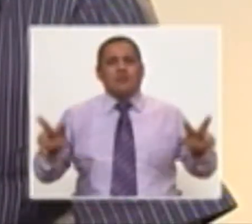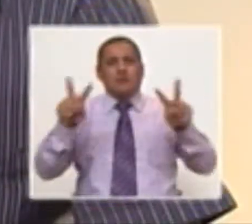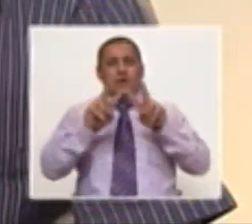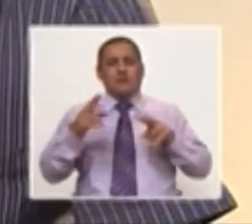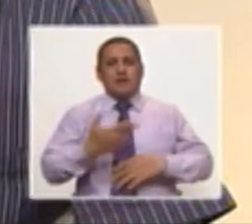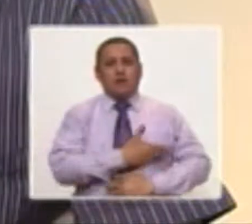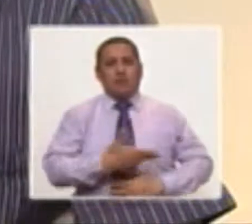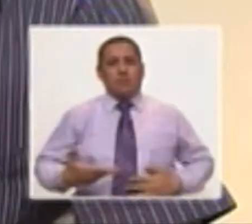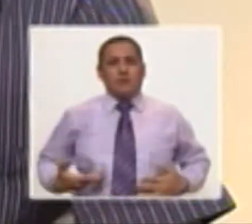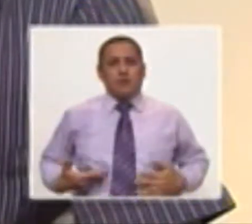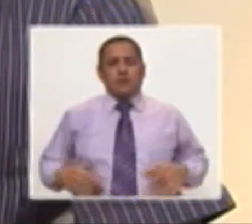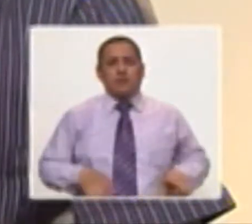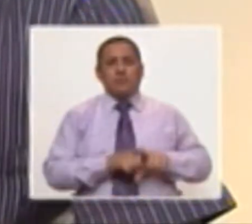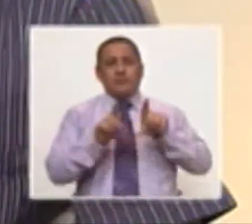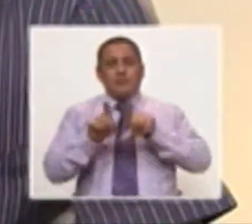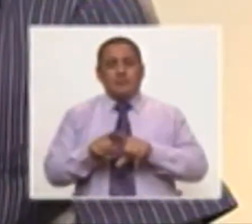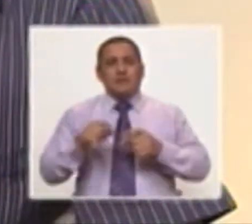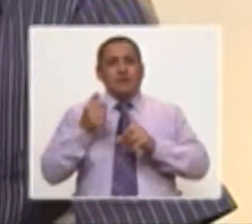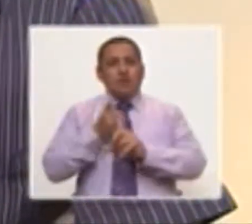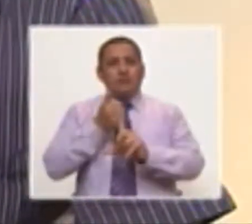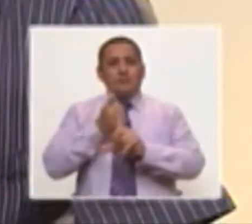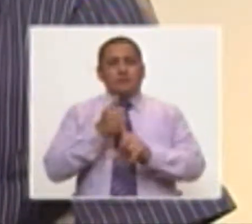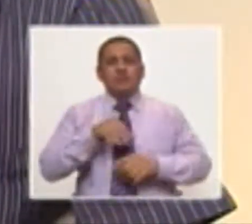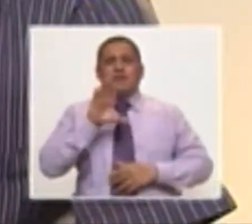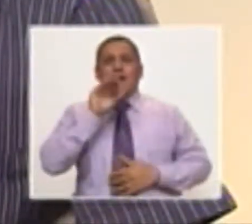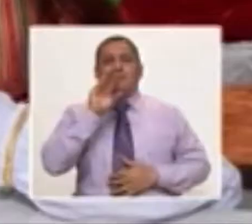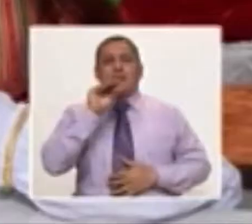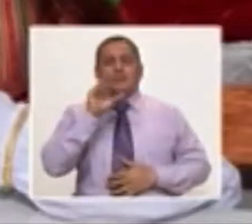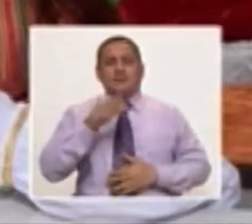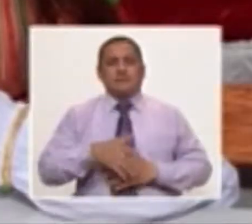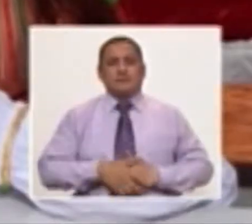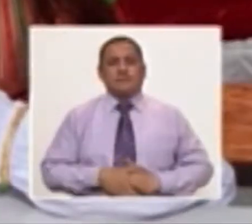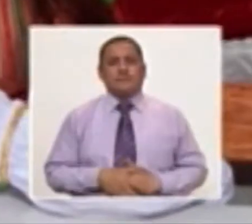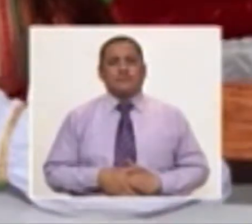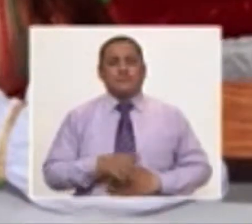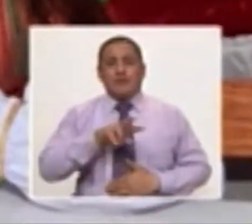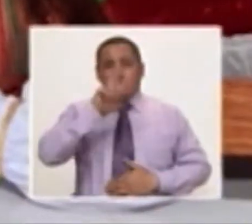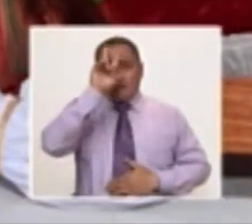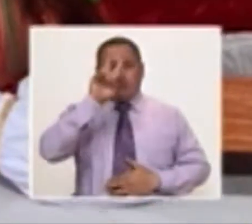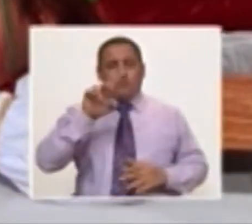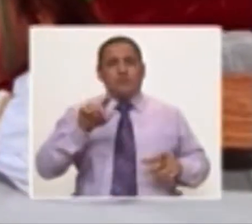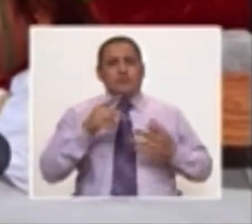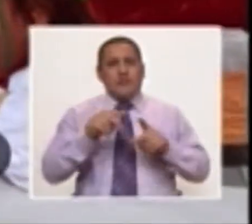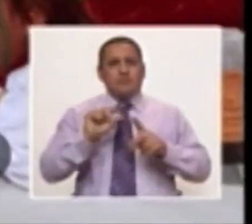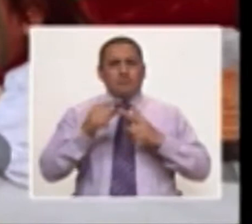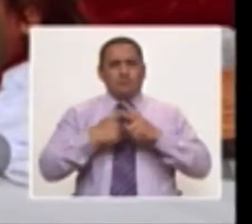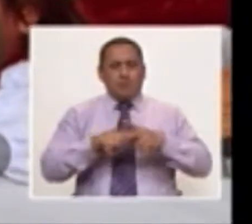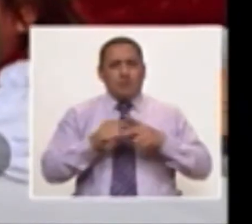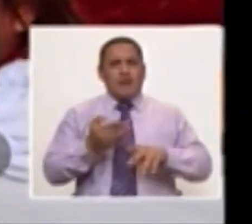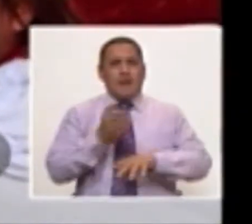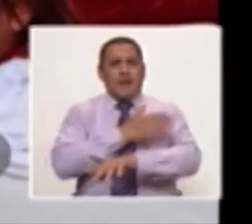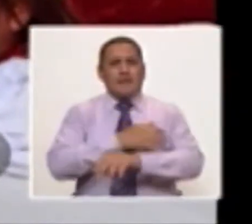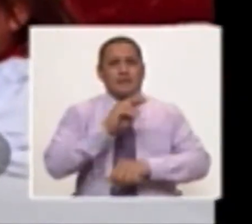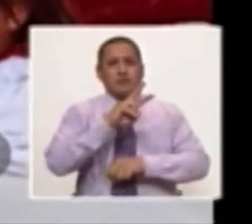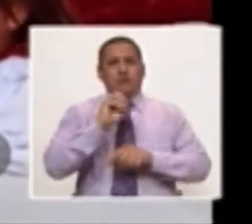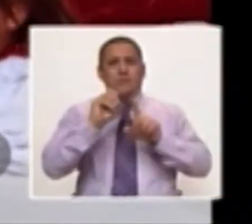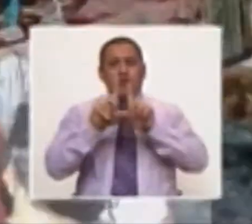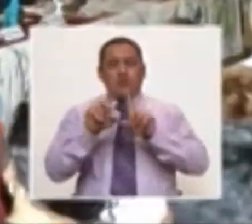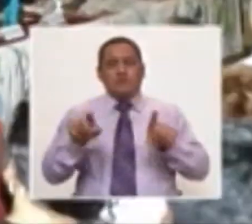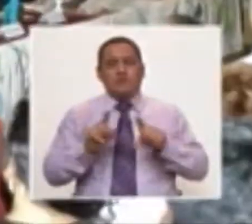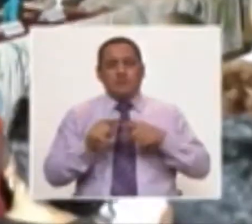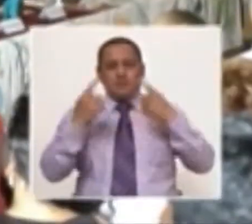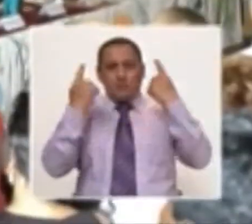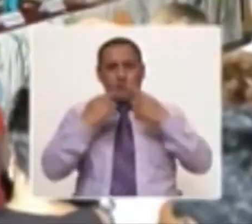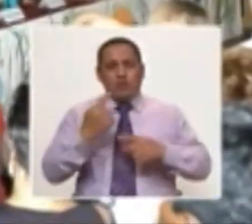desde el Estado y también desde los mismos hablantes. En nuestro país es recién desde el 2011 que la